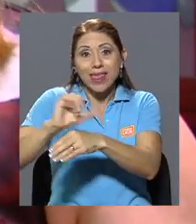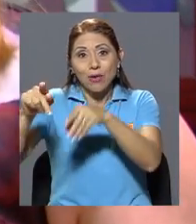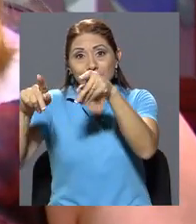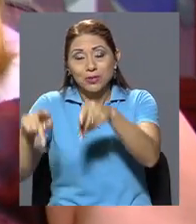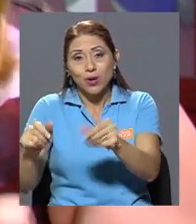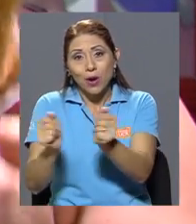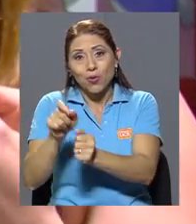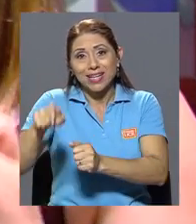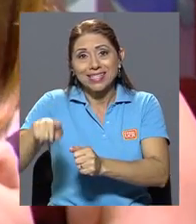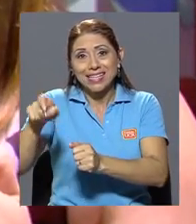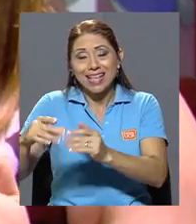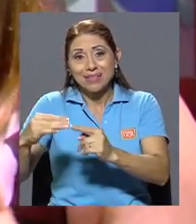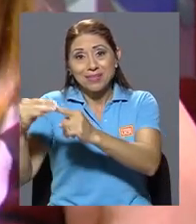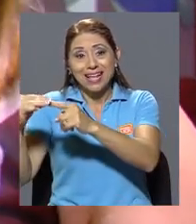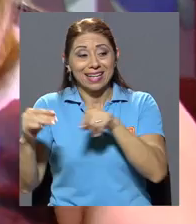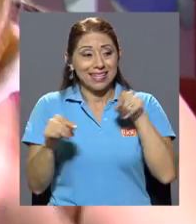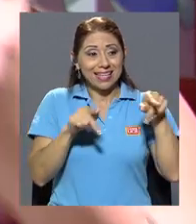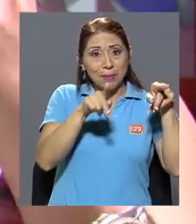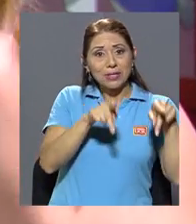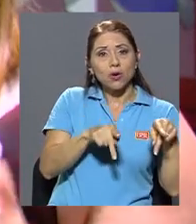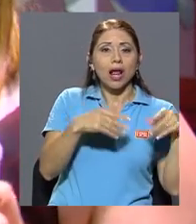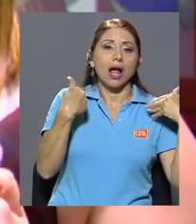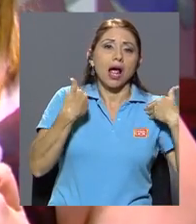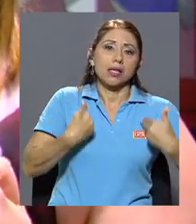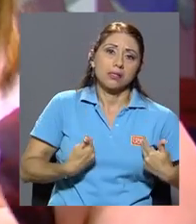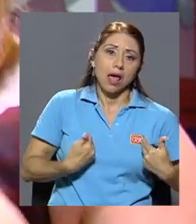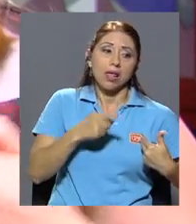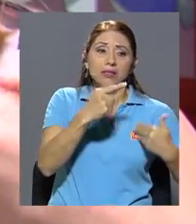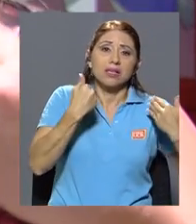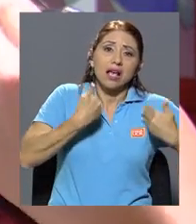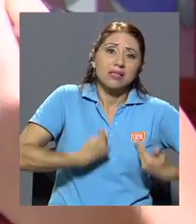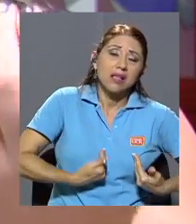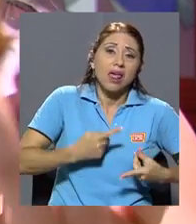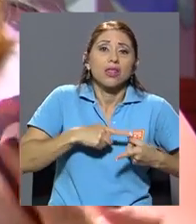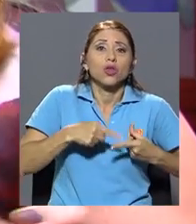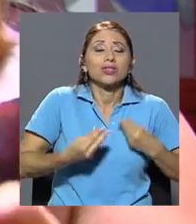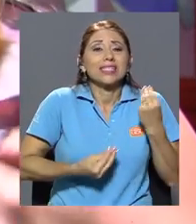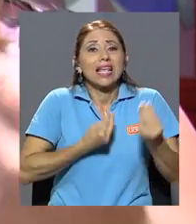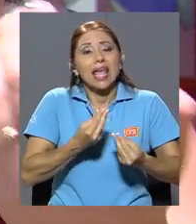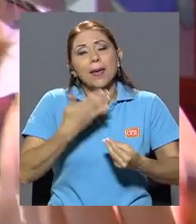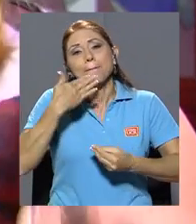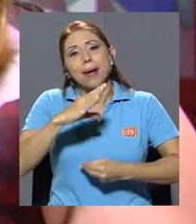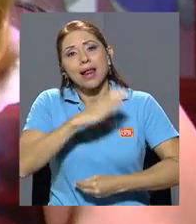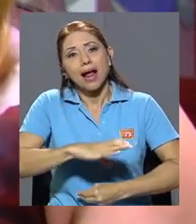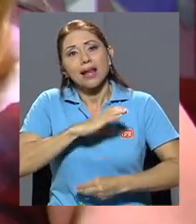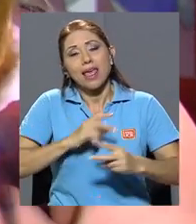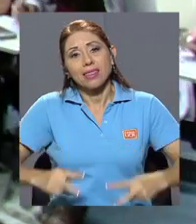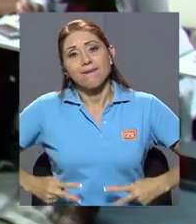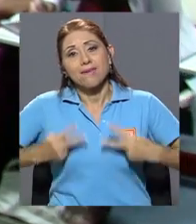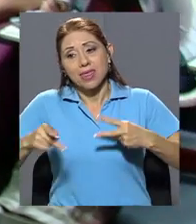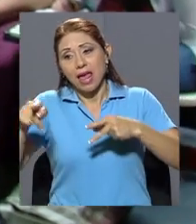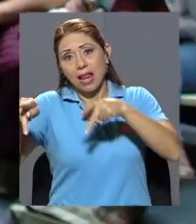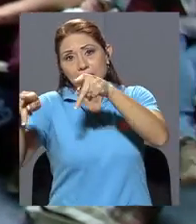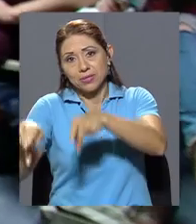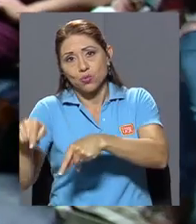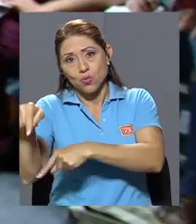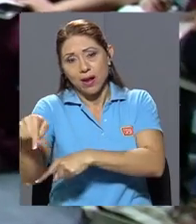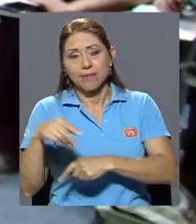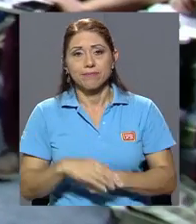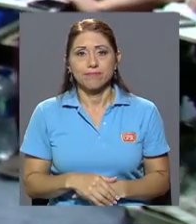necesidades especiales va a estar cansado. Y cuando el cuidador está cansado, eso se va a reflejar en mala calidad de vida para el